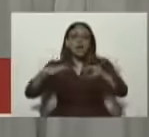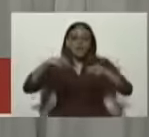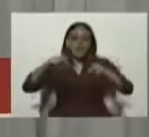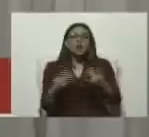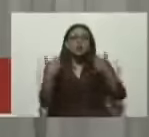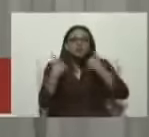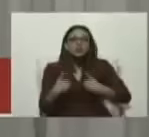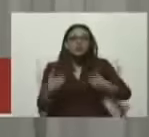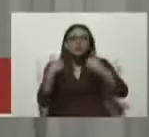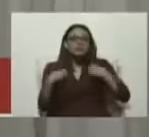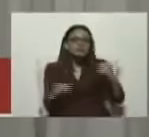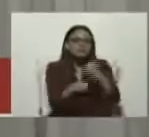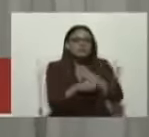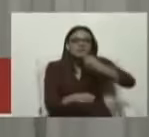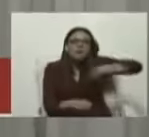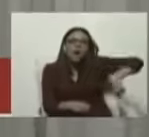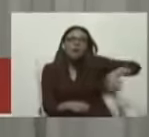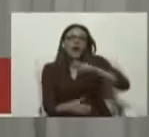Pero el trabajador,